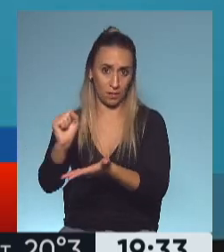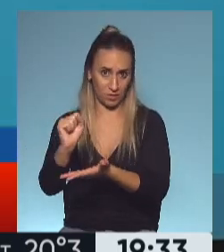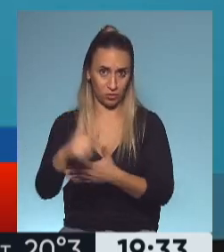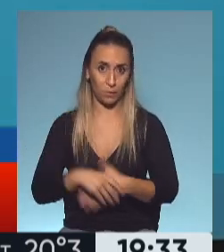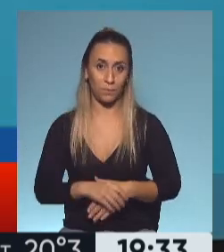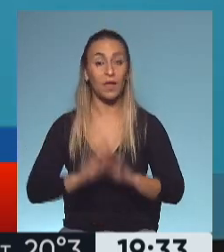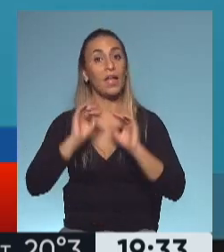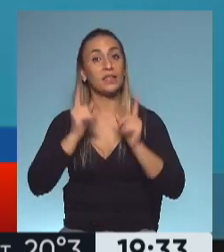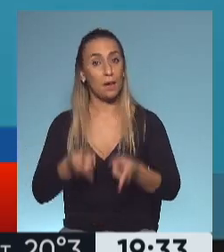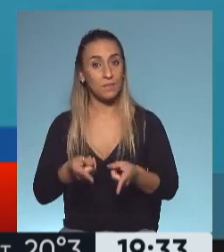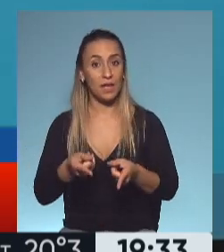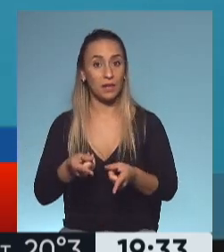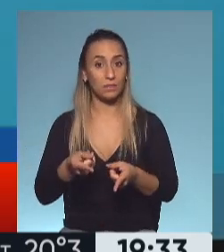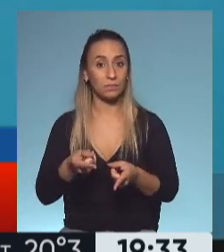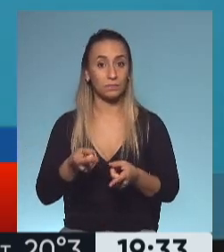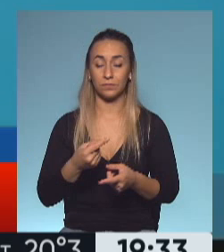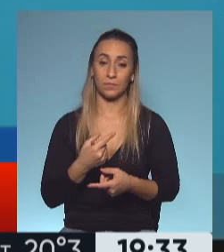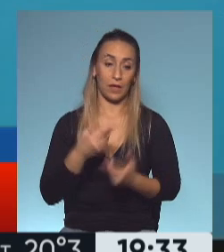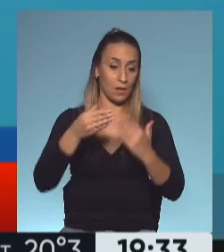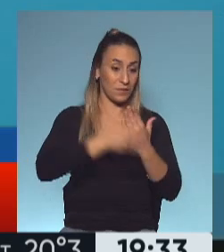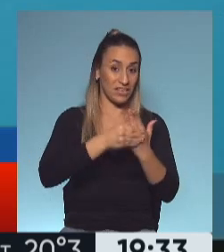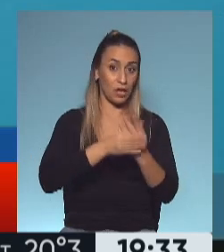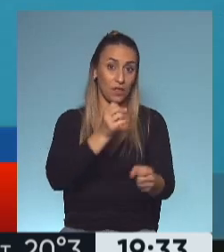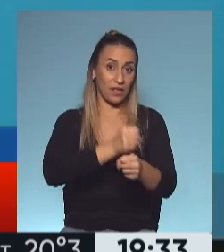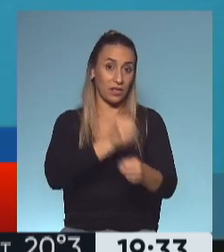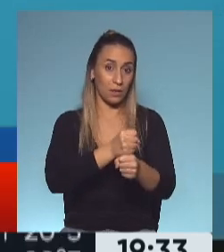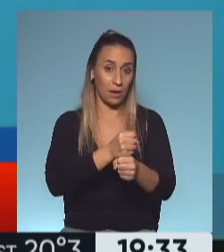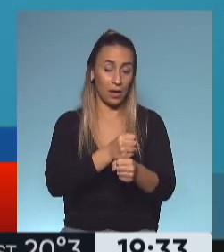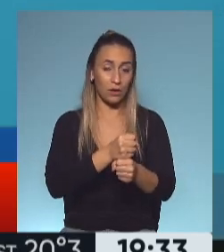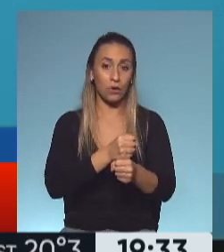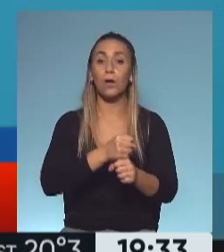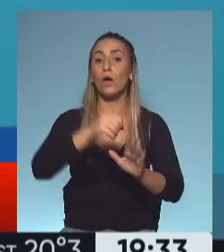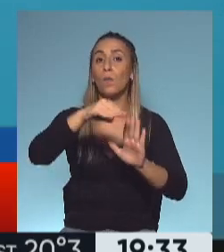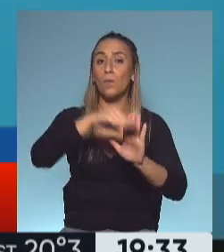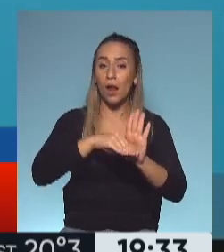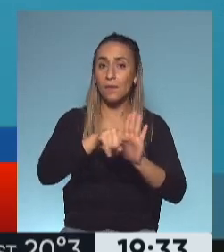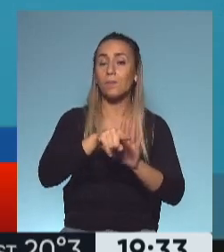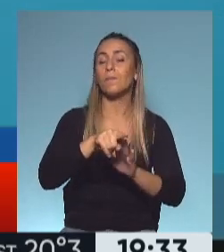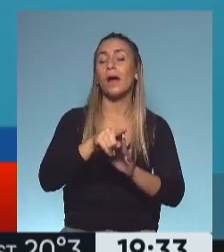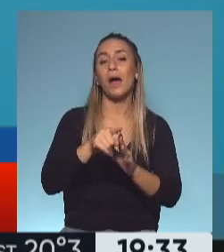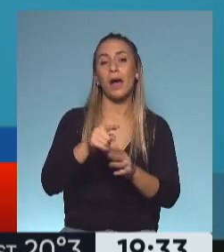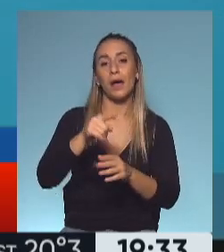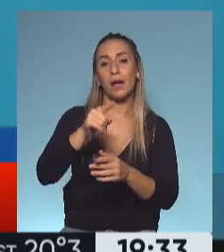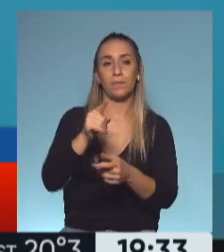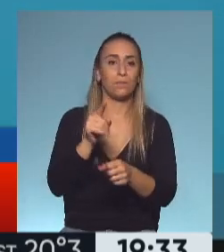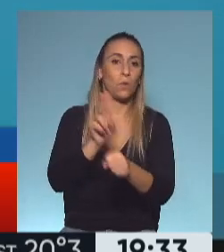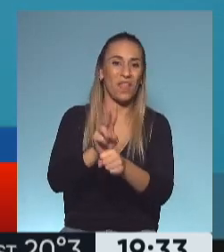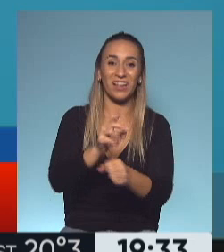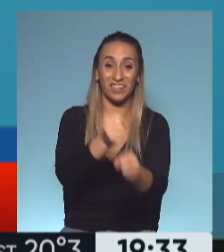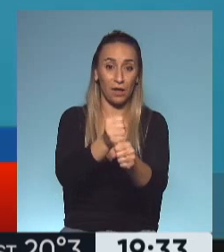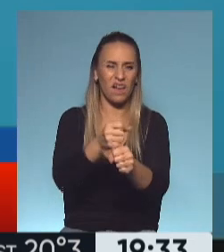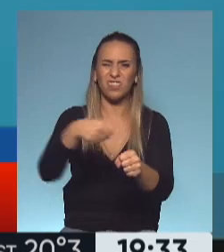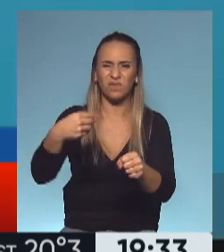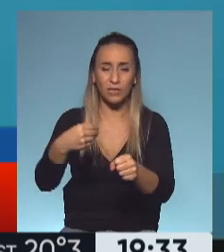también, a través de nuestro Ministerio de Trabajo, el programa Preservar Trabajo, que es para ayudar a las empresas